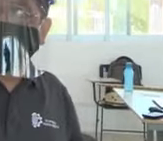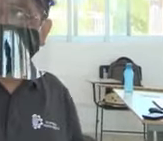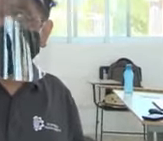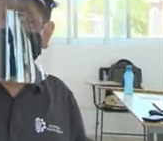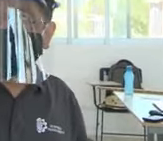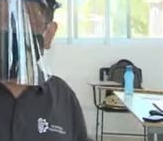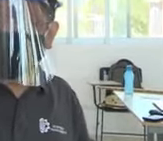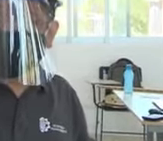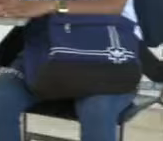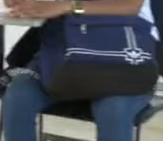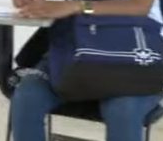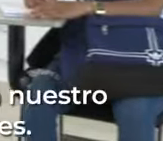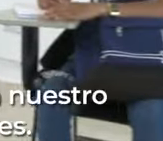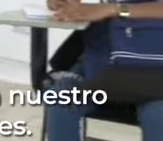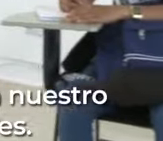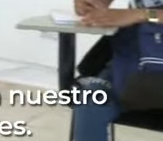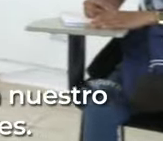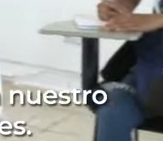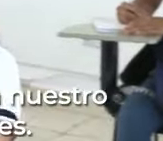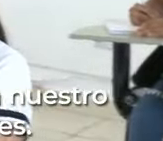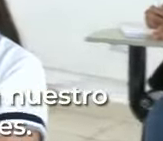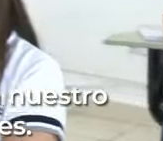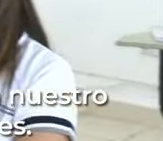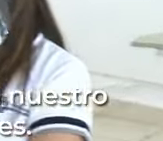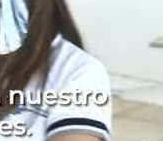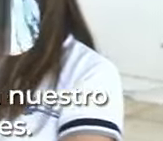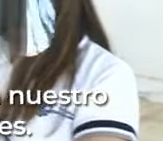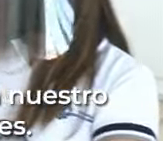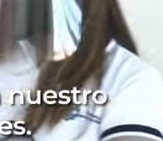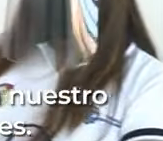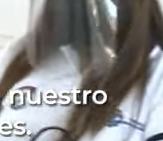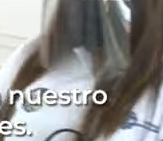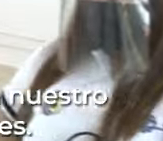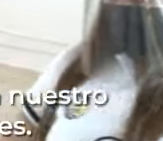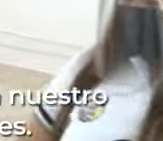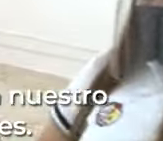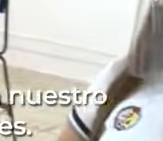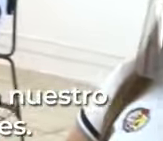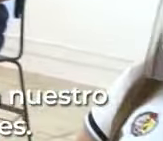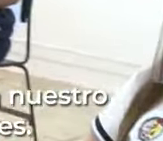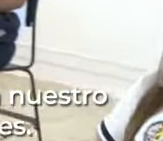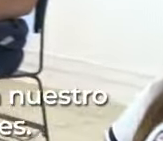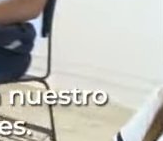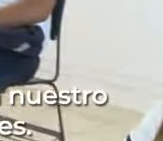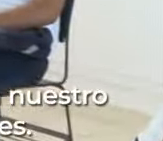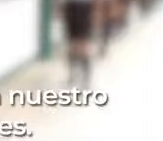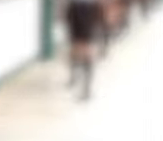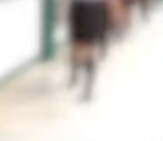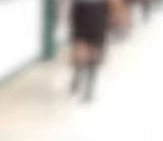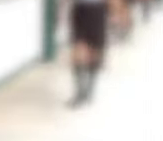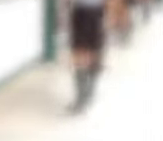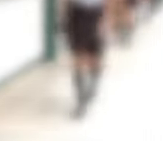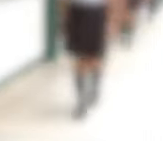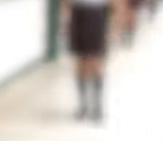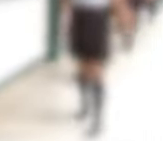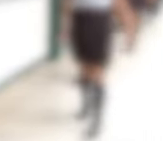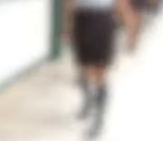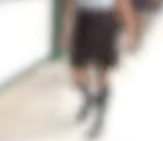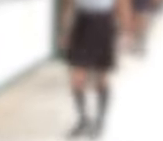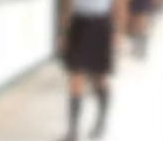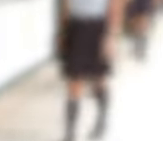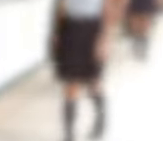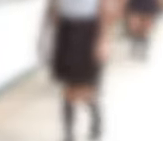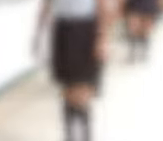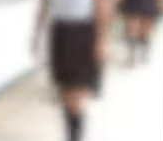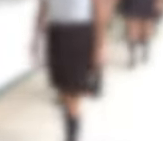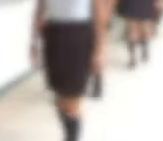y lavarlo cada noche. Seguirá siendo un gran aliado en nuestro regreso a clases presenciales. 5.